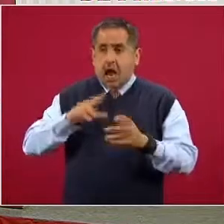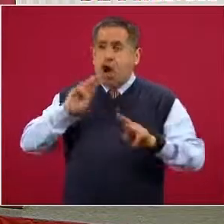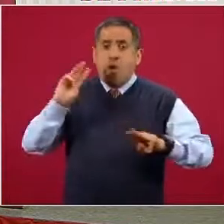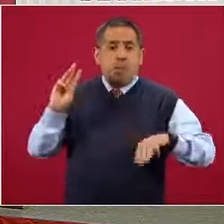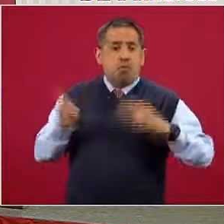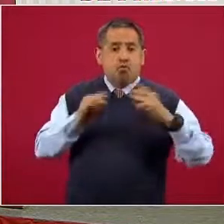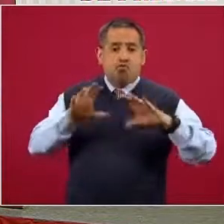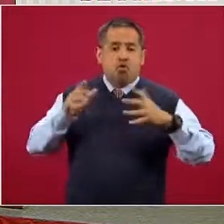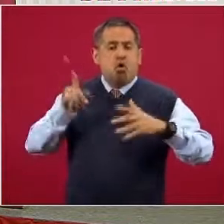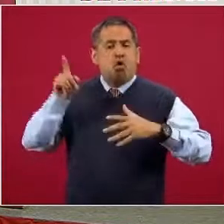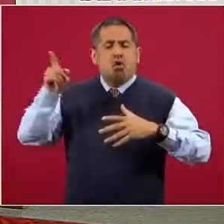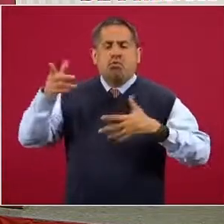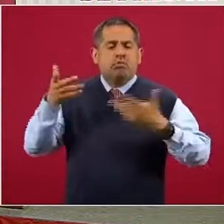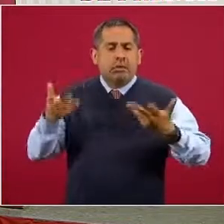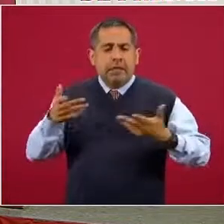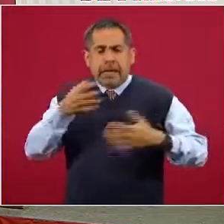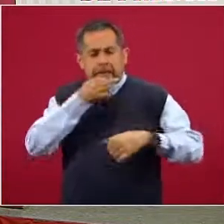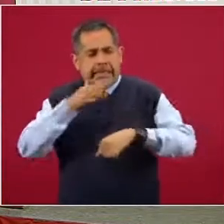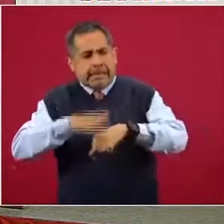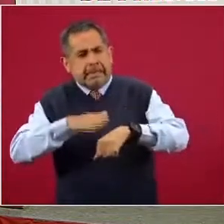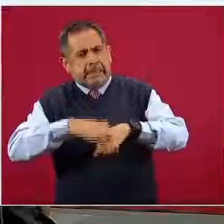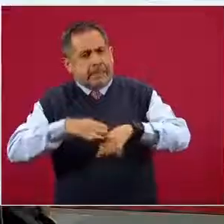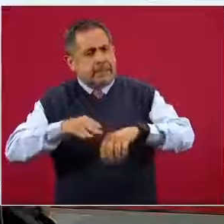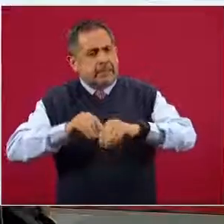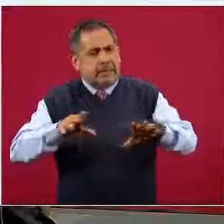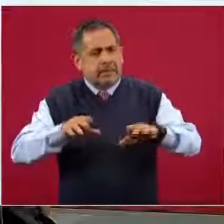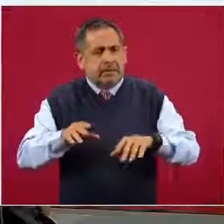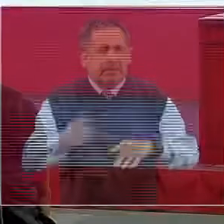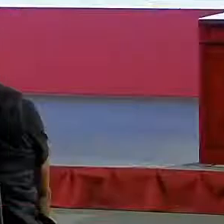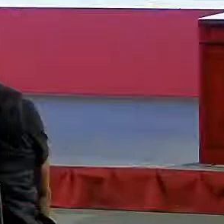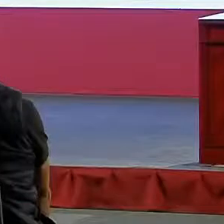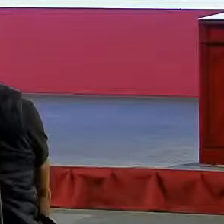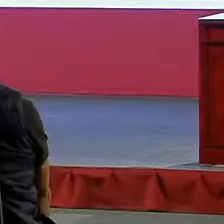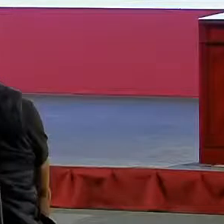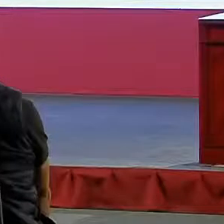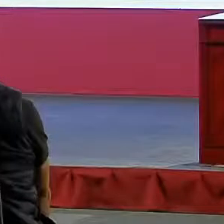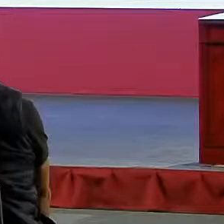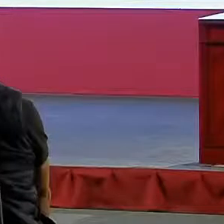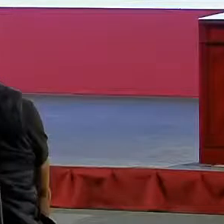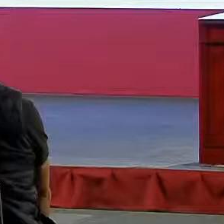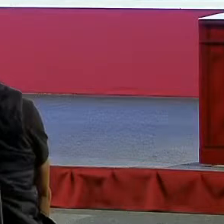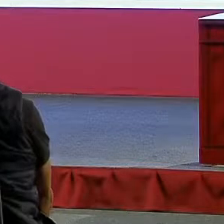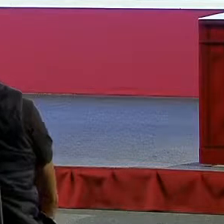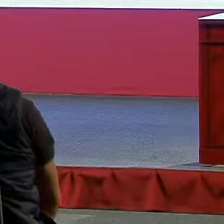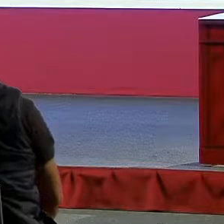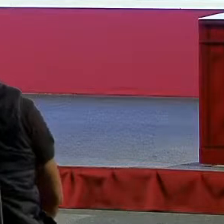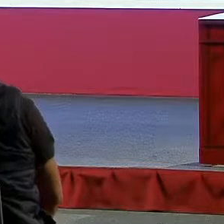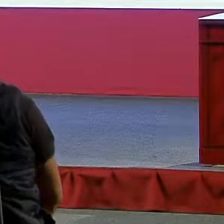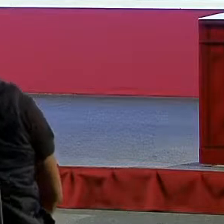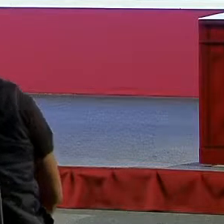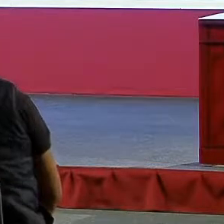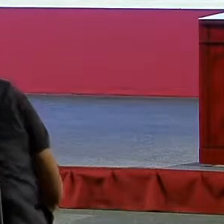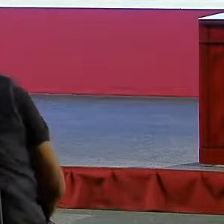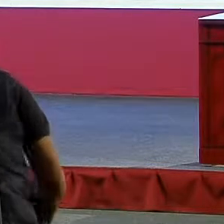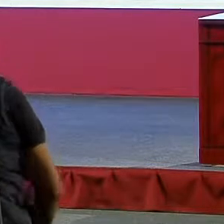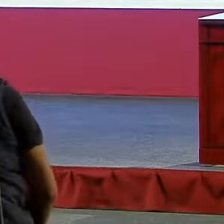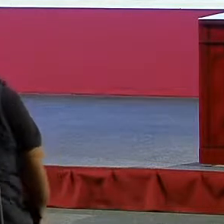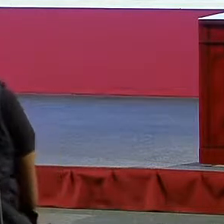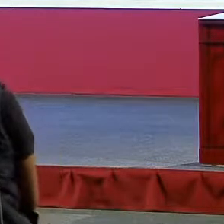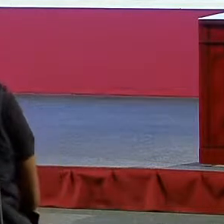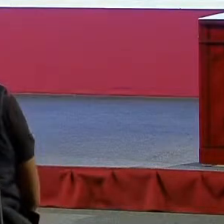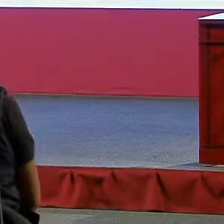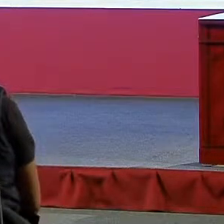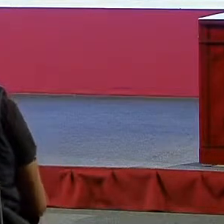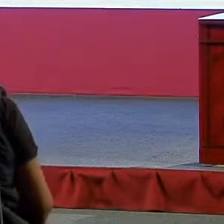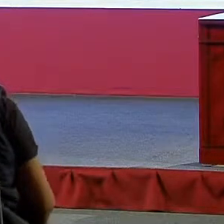mayoría de ellos, han notificado en su momento correcciones, errores o